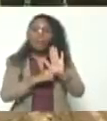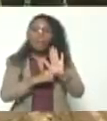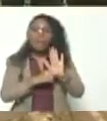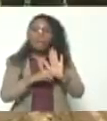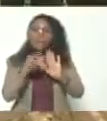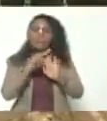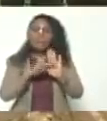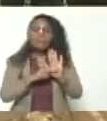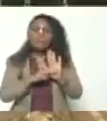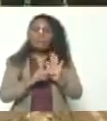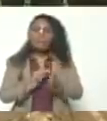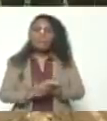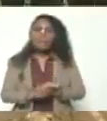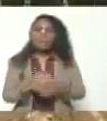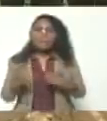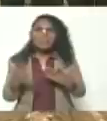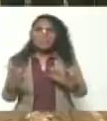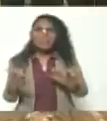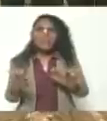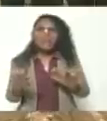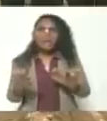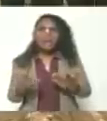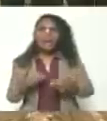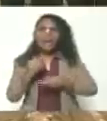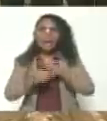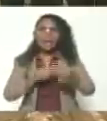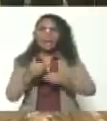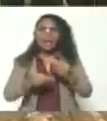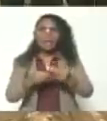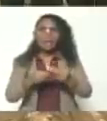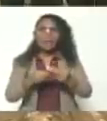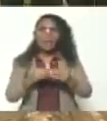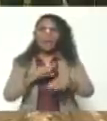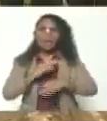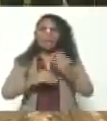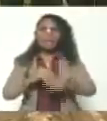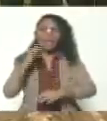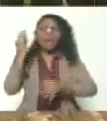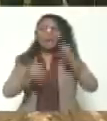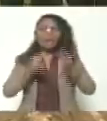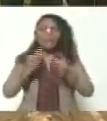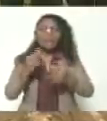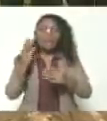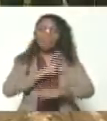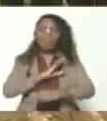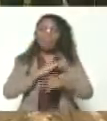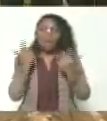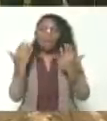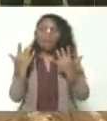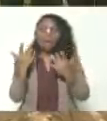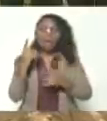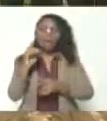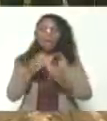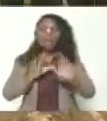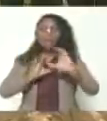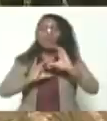normas, que ha llevado a tomarse la justicia por sus manos. Hemos estado conversando con algunos